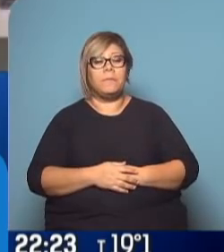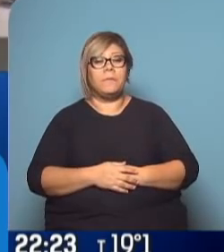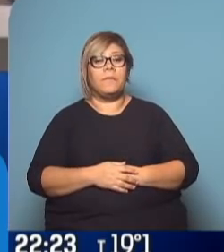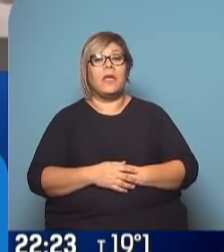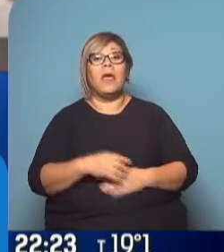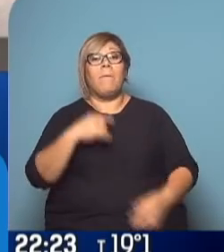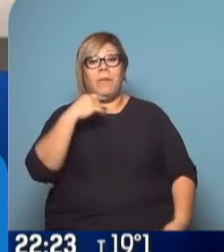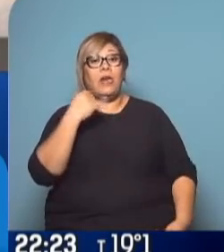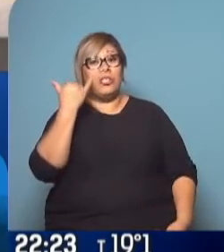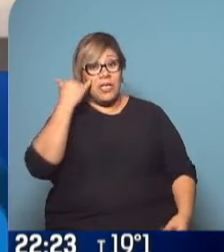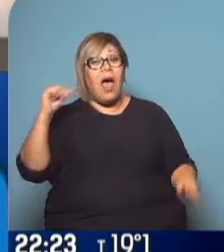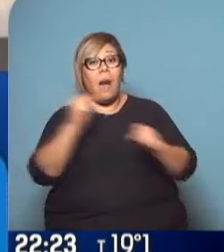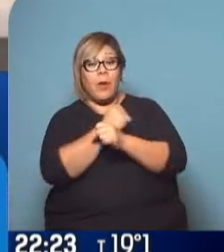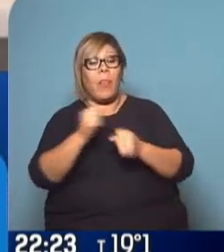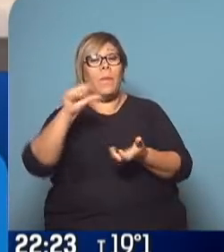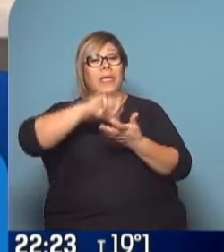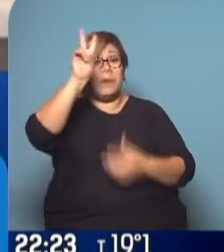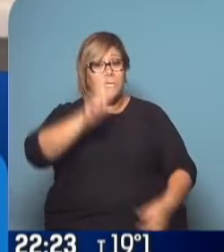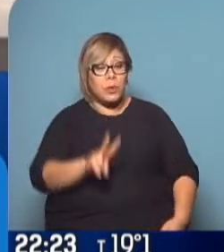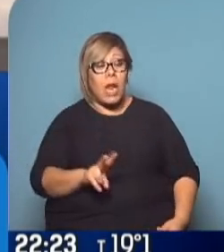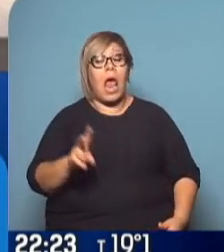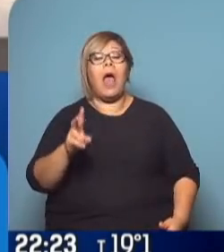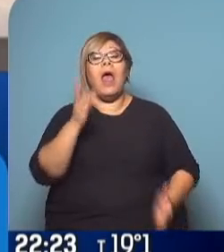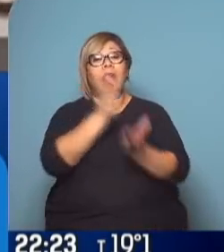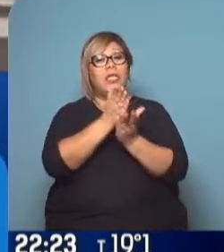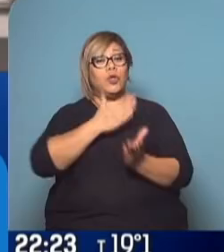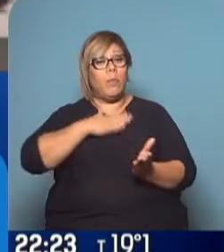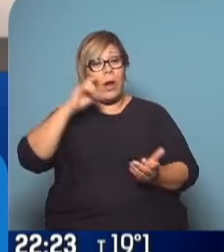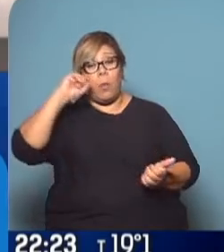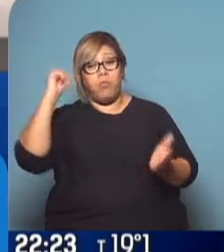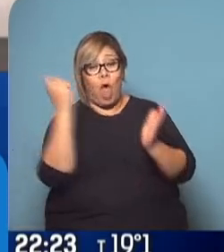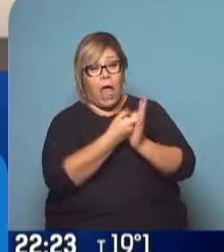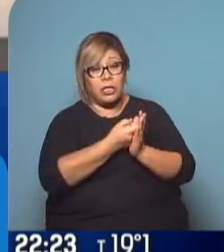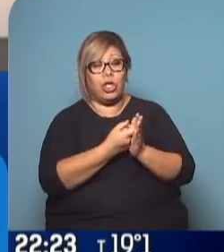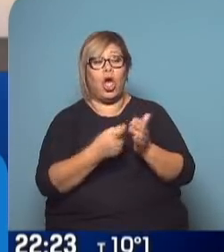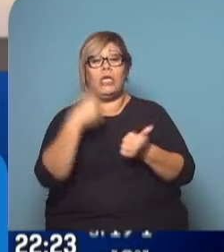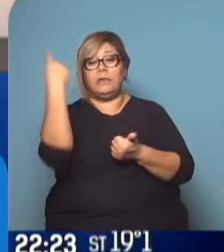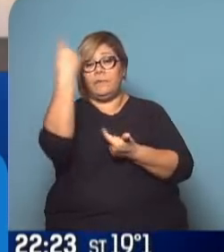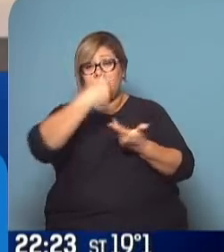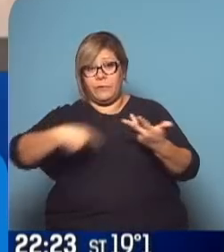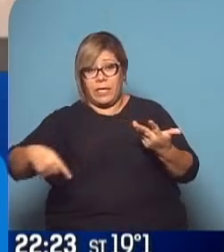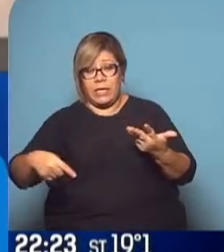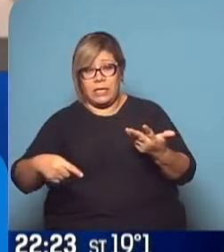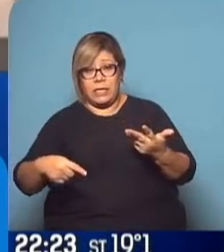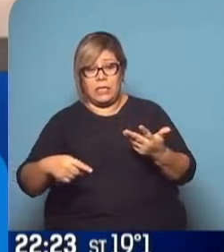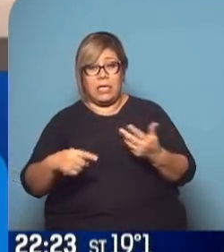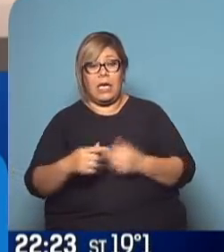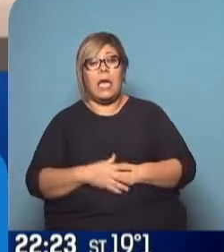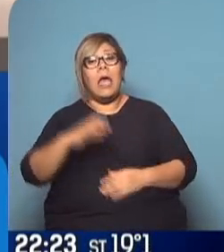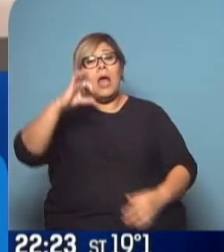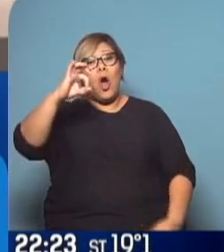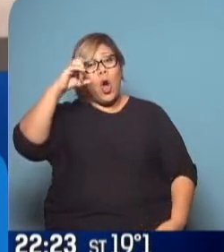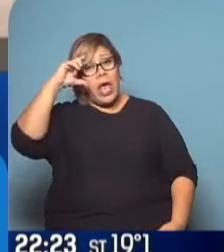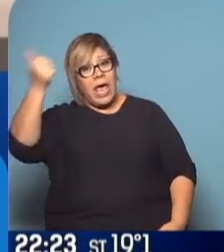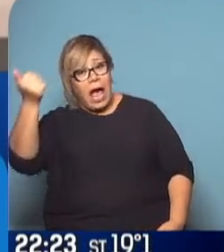graves violaciones a los derechos humanos, que no hay independencia del Poder Judicial, lo han dicho constantemente. O sea, la ONU, al igual que la OEA también, pues la ONU